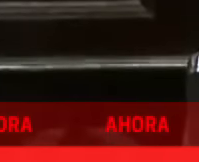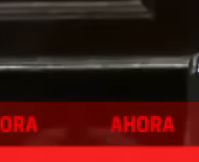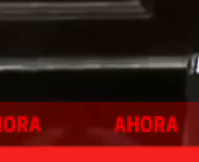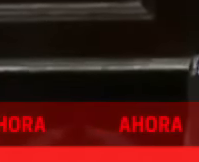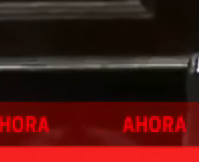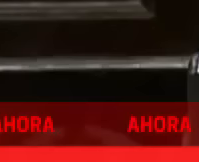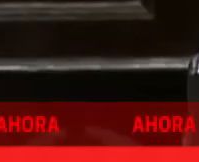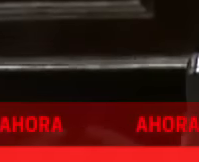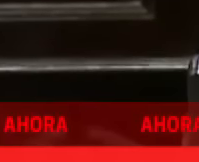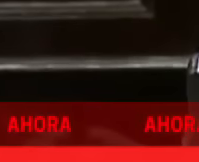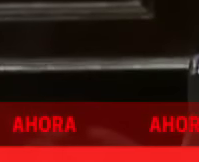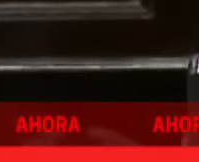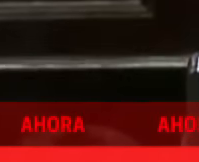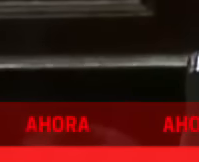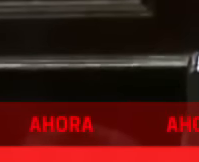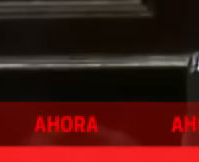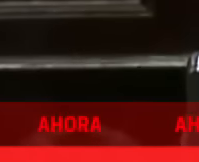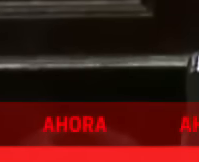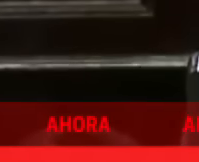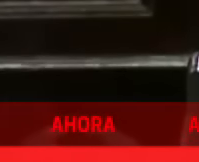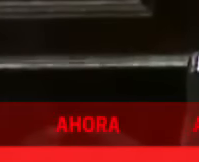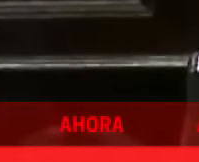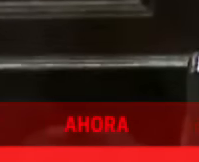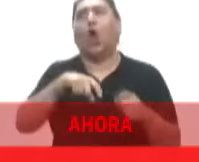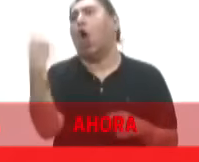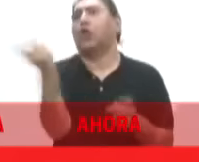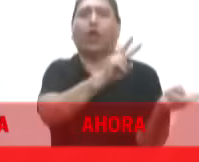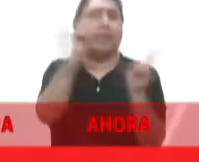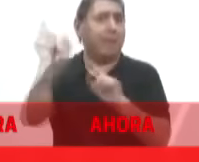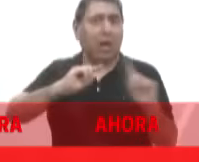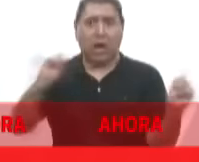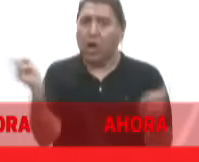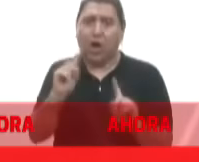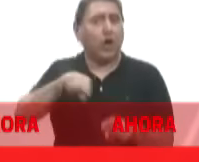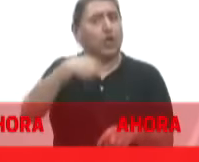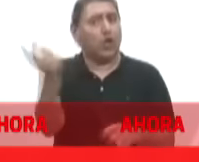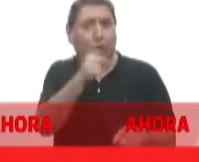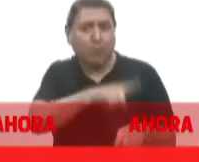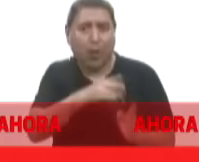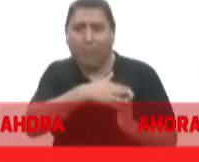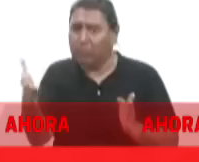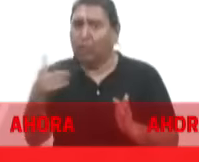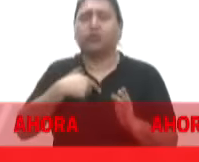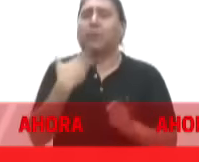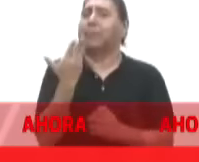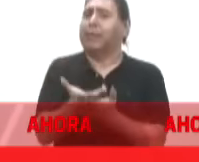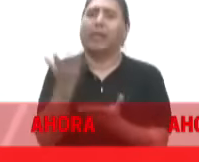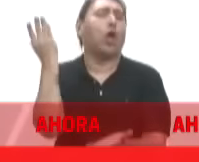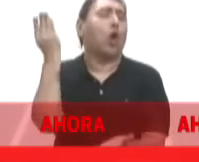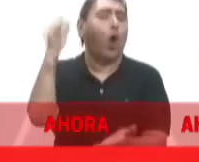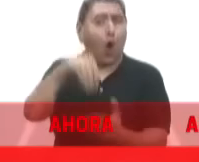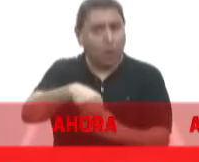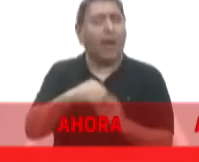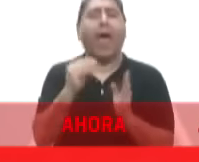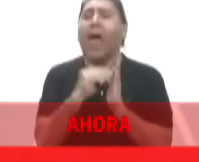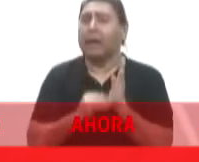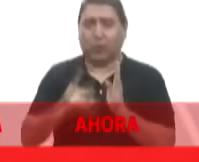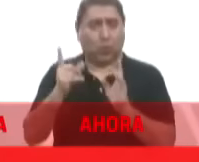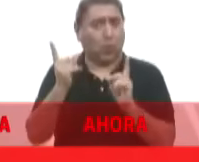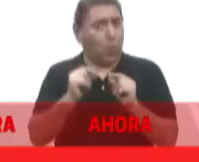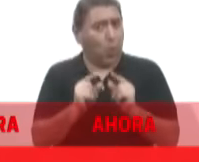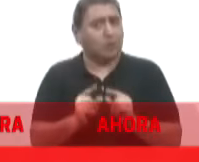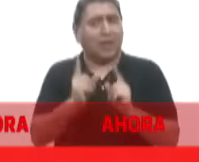Entonces, no es que estamos discutiendo otra cosa. En otros momentos, yo pedí incorporar artículos, ¿sí?